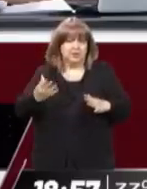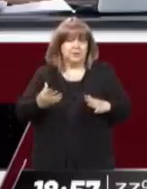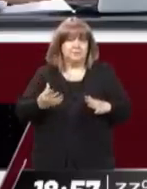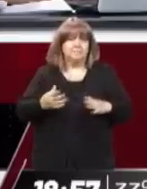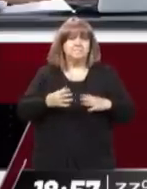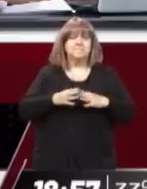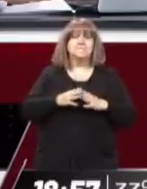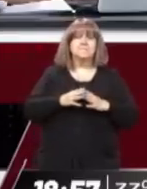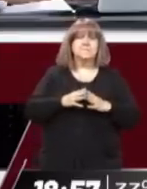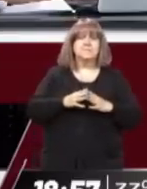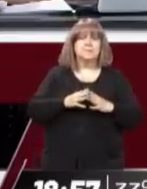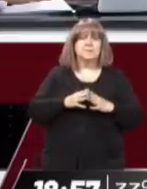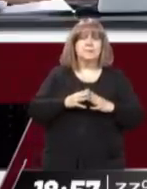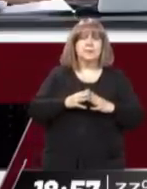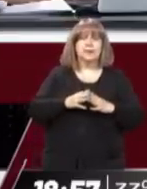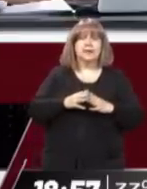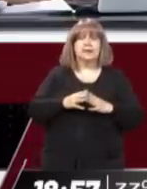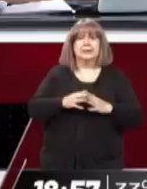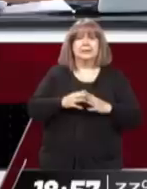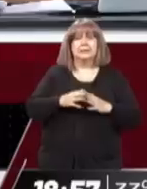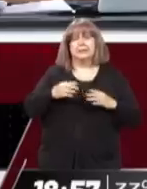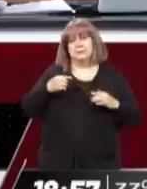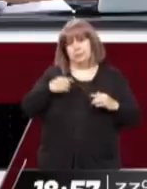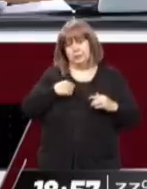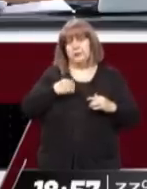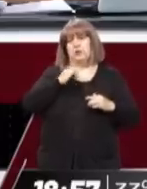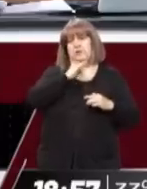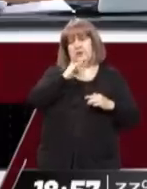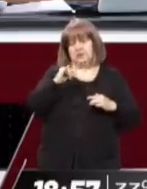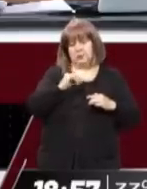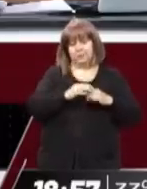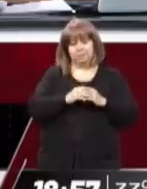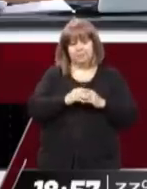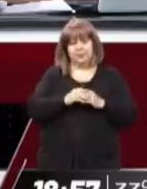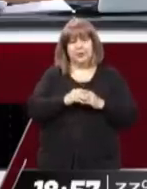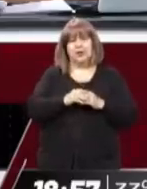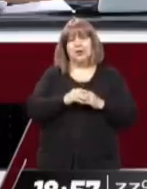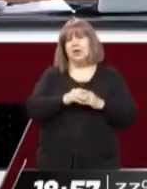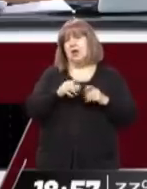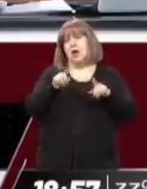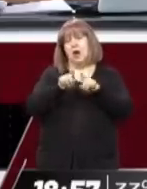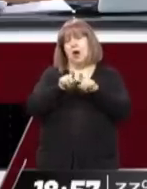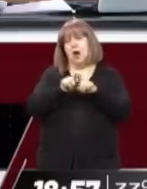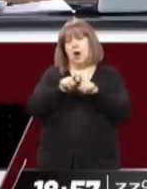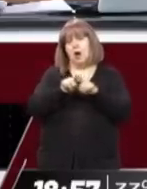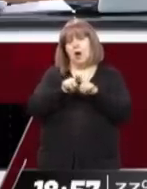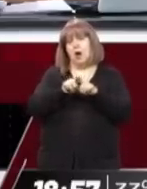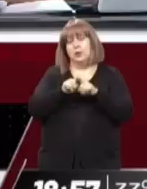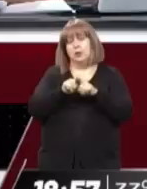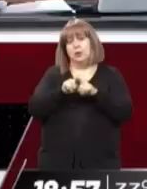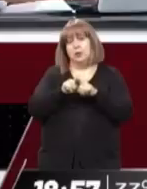No pienso que... en principio tengo que decirles que como todos nosotros estamos